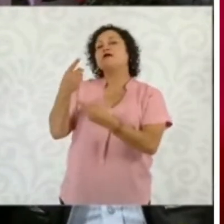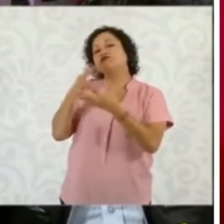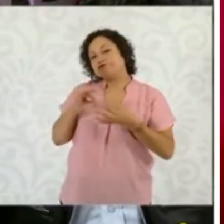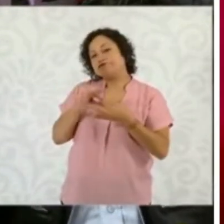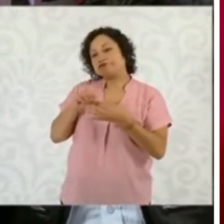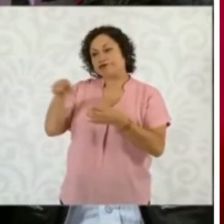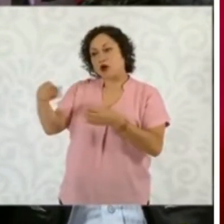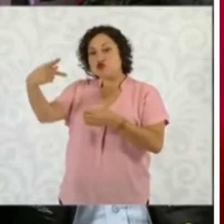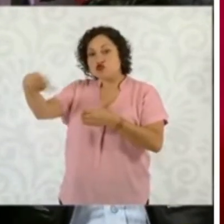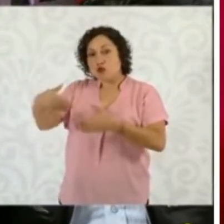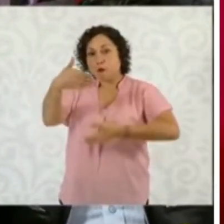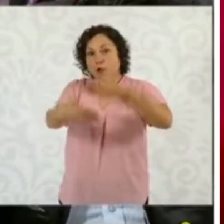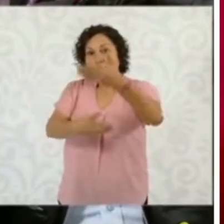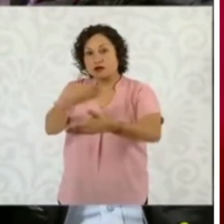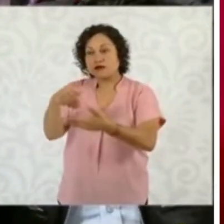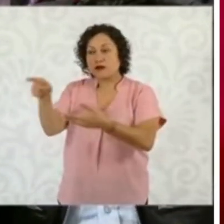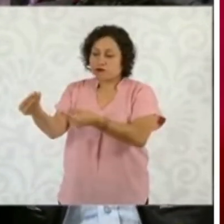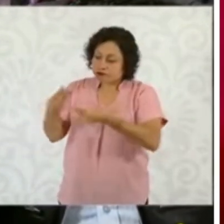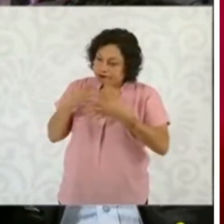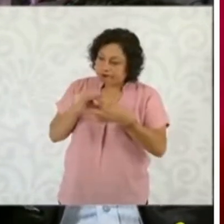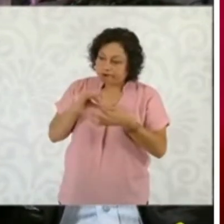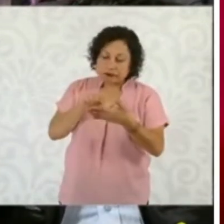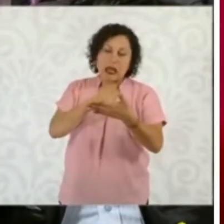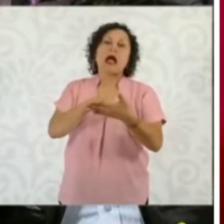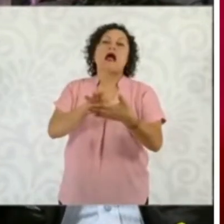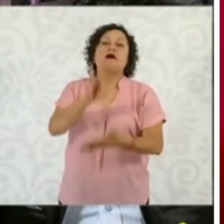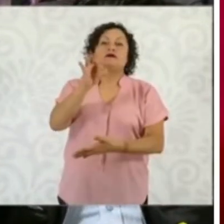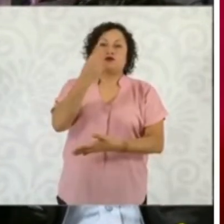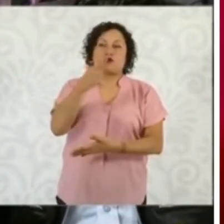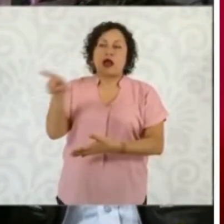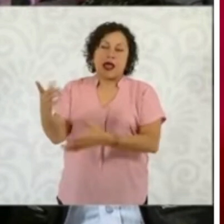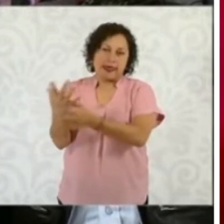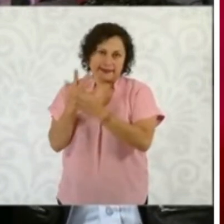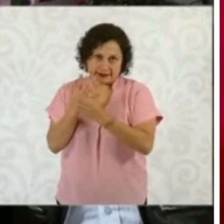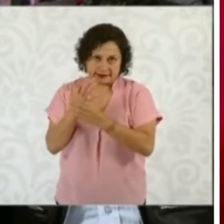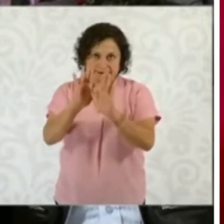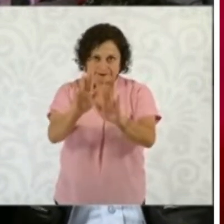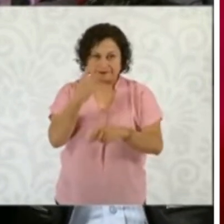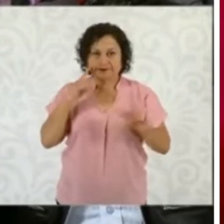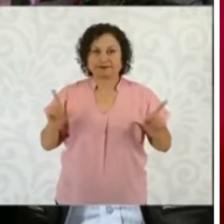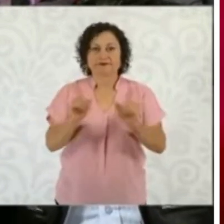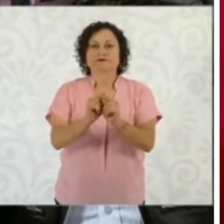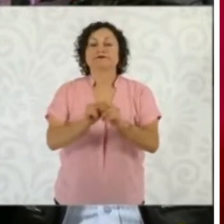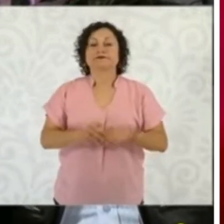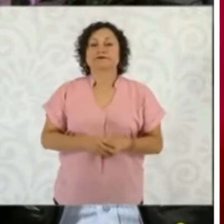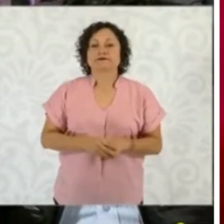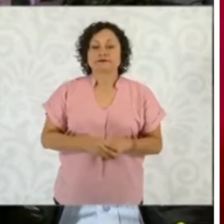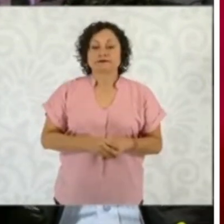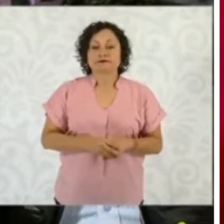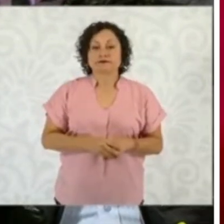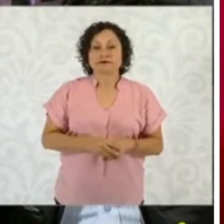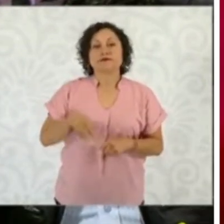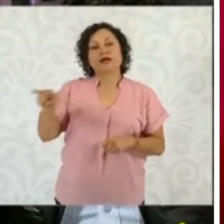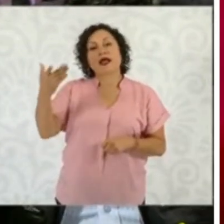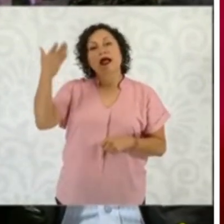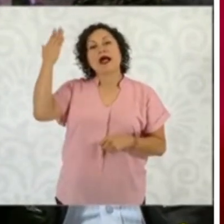tocado vivir. Sin embargo, hay un punto que llama la atención, entre otros que también en algún momento mencionó brevemente. Uno de ellos es que cuando estuvo en